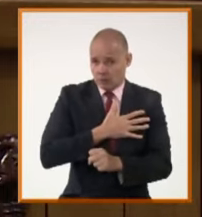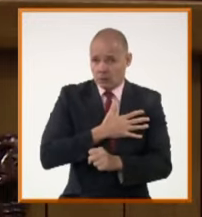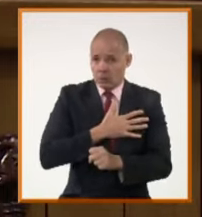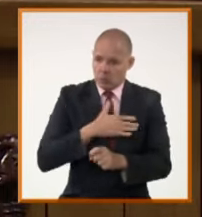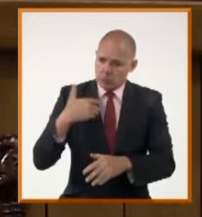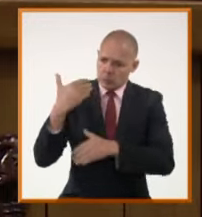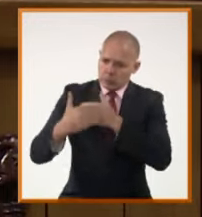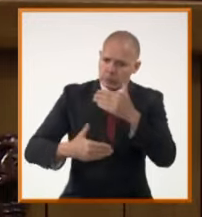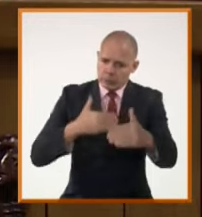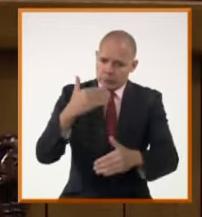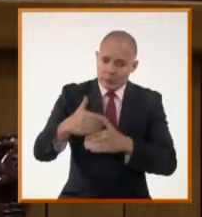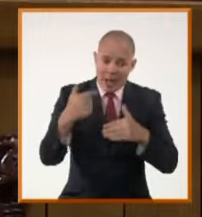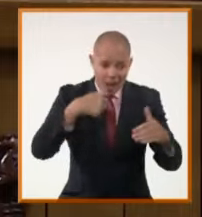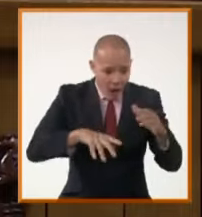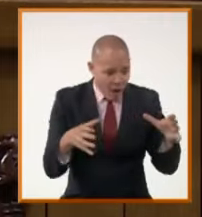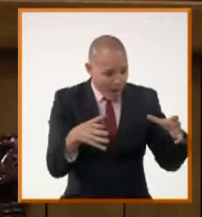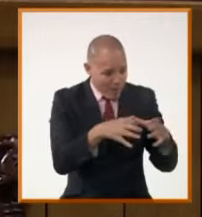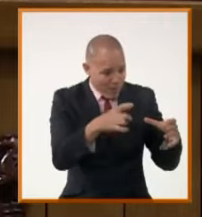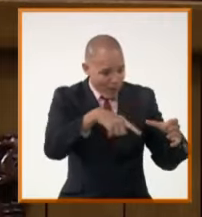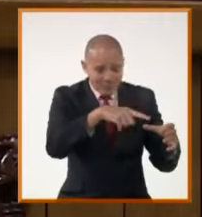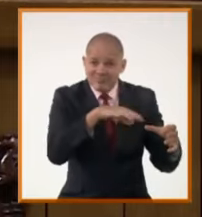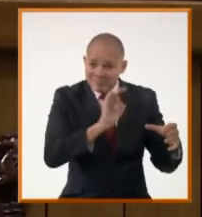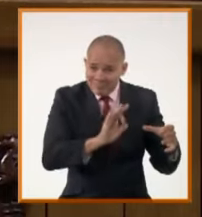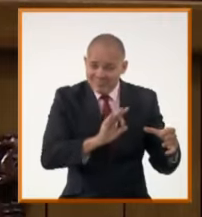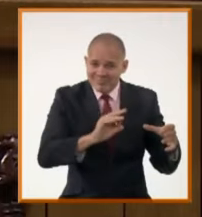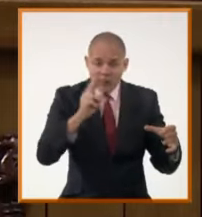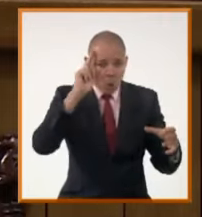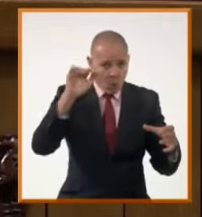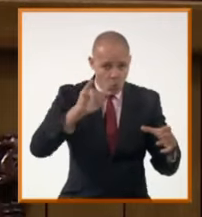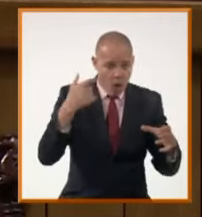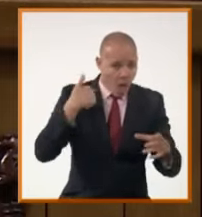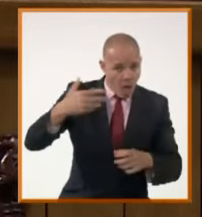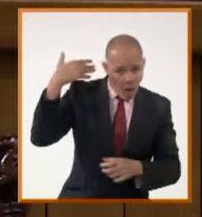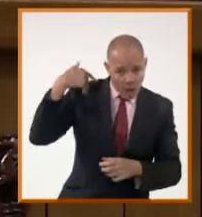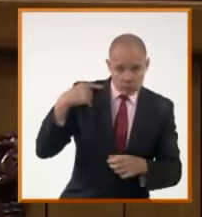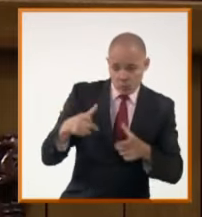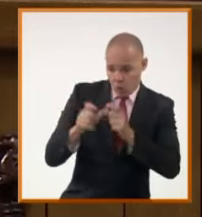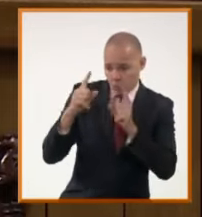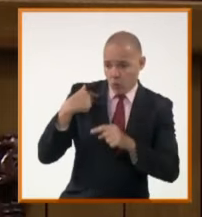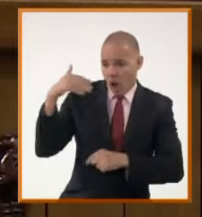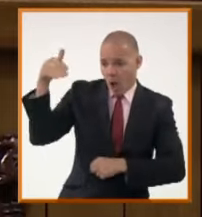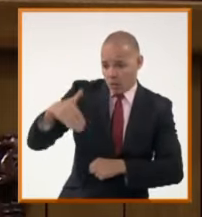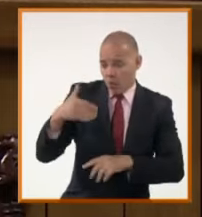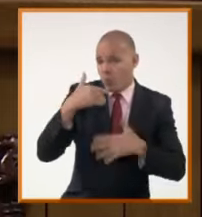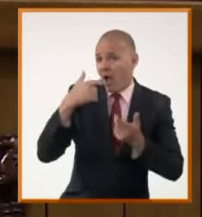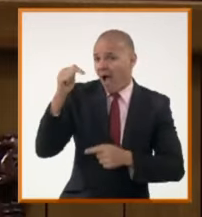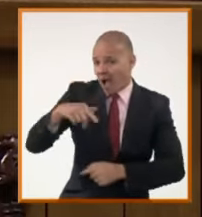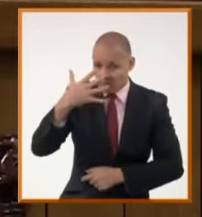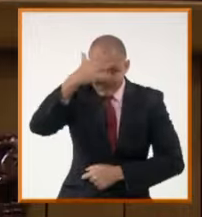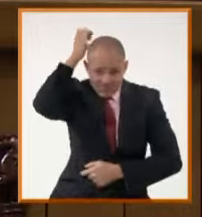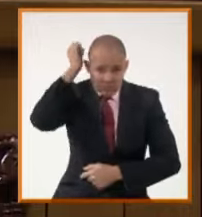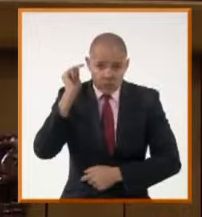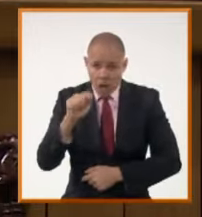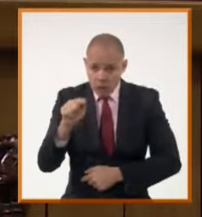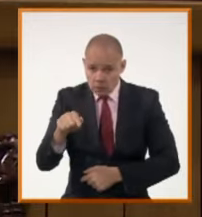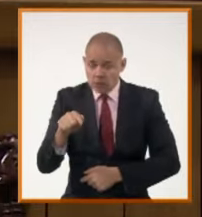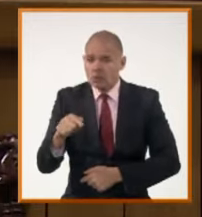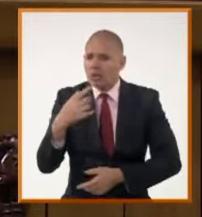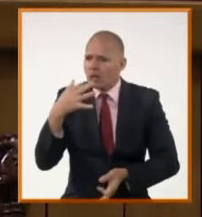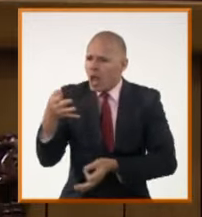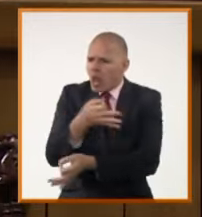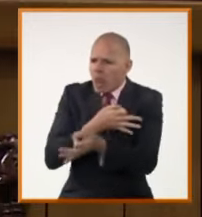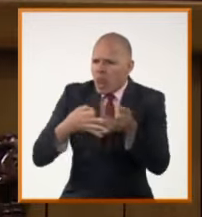en reuniones que presidió el general de ejército, donde se analizaron estos temas. Bueno, ¿qué es lo que hace el gobierno